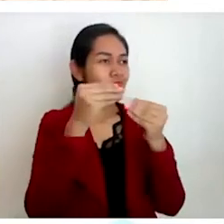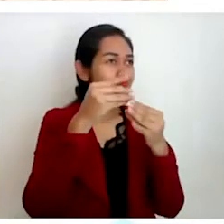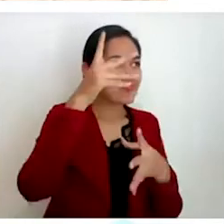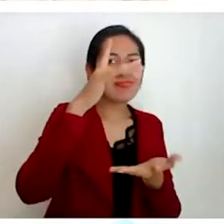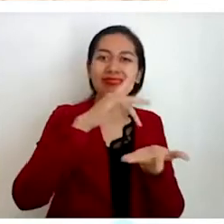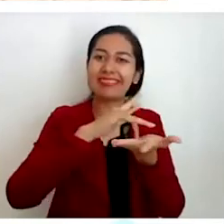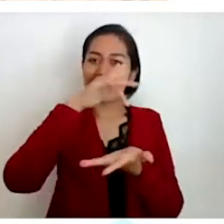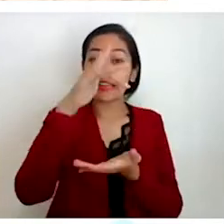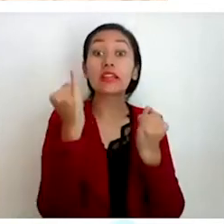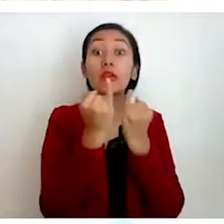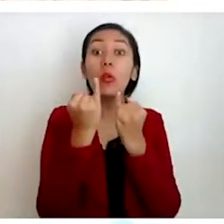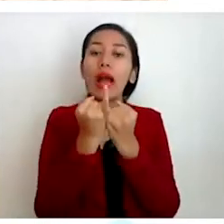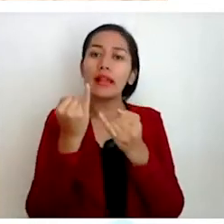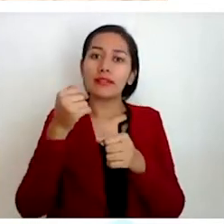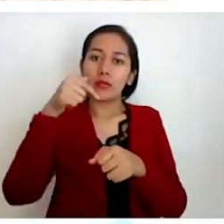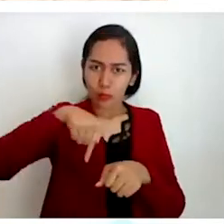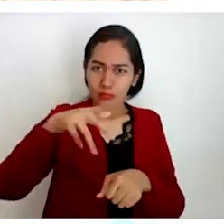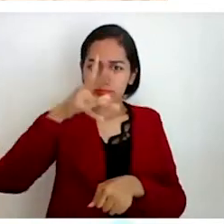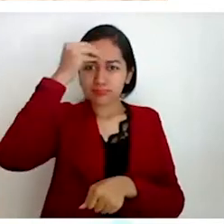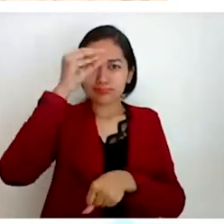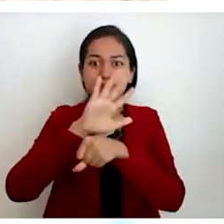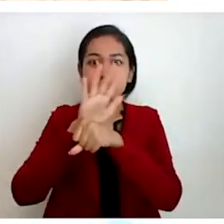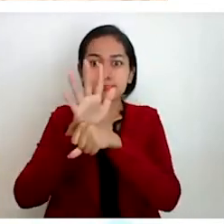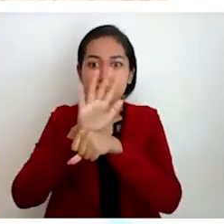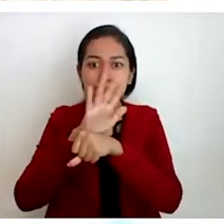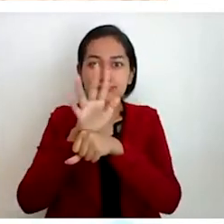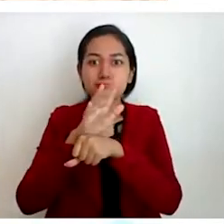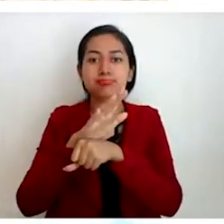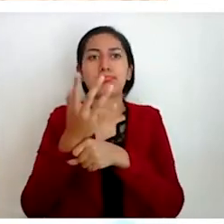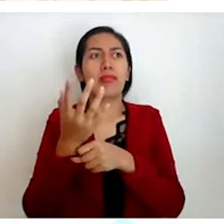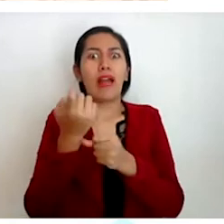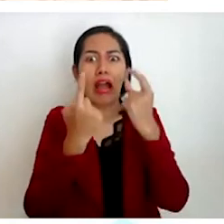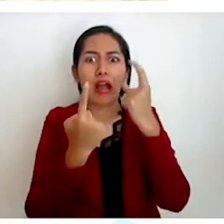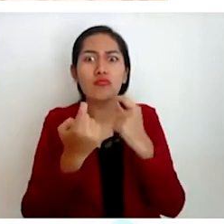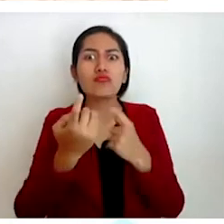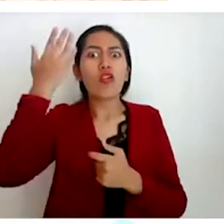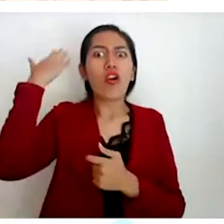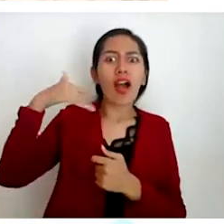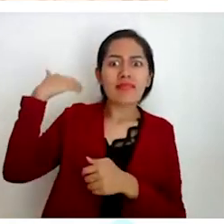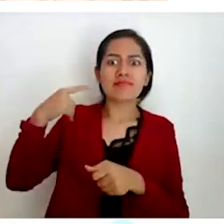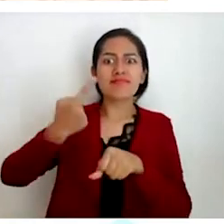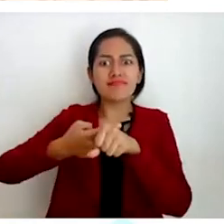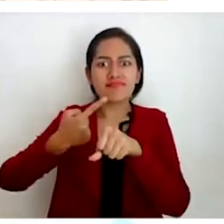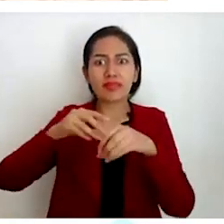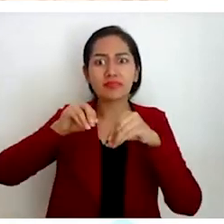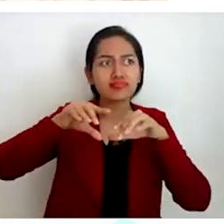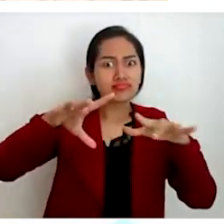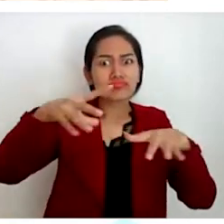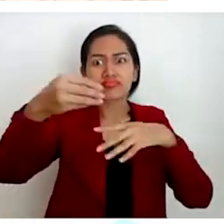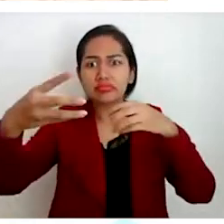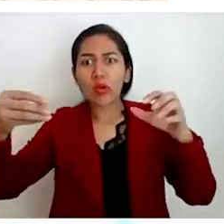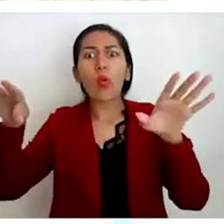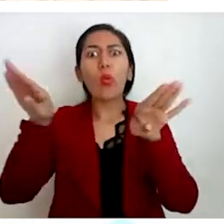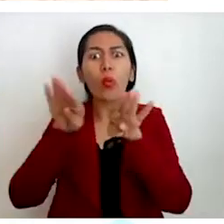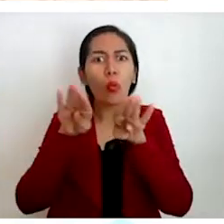cine nos ayuda a comprender un poco cómo se vivieron las pandemias en las ciudades y vemos algunas similitudes,